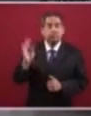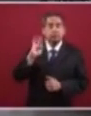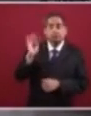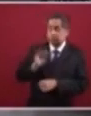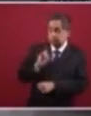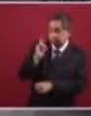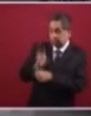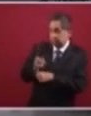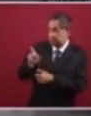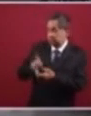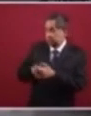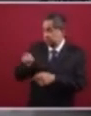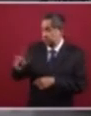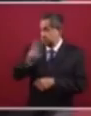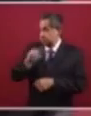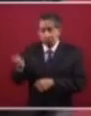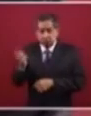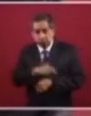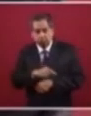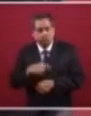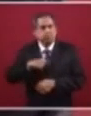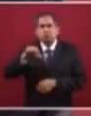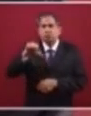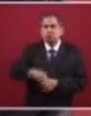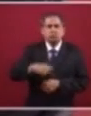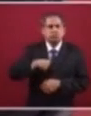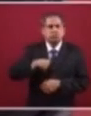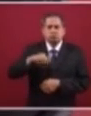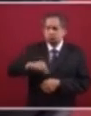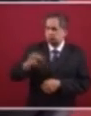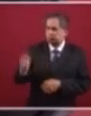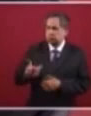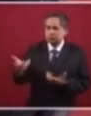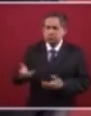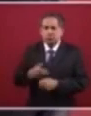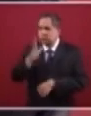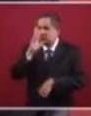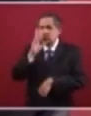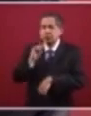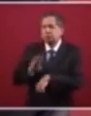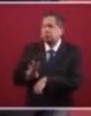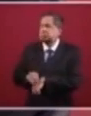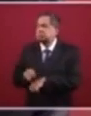Inmediatamente se actúa. ¿Sí? Eso